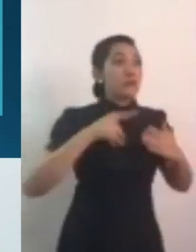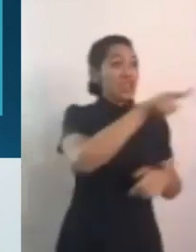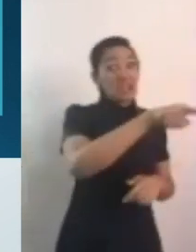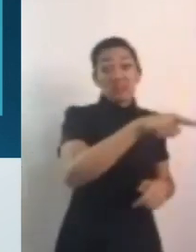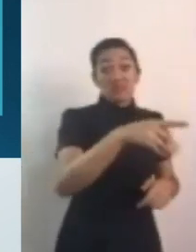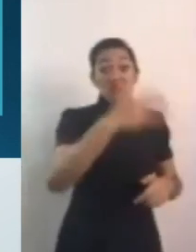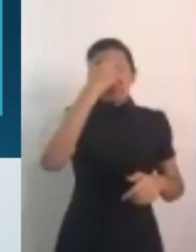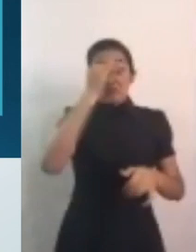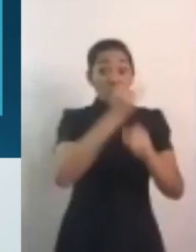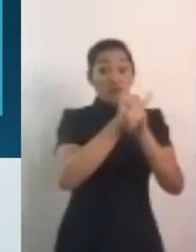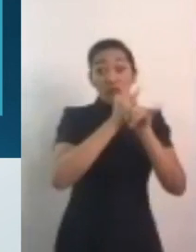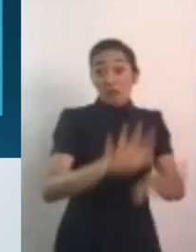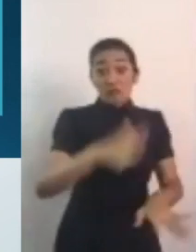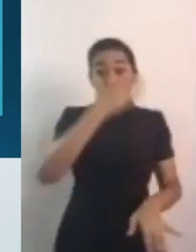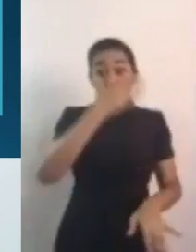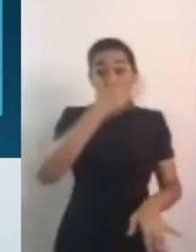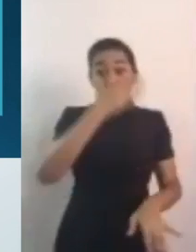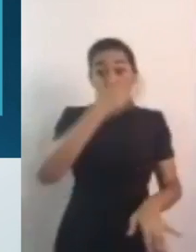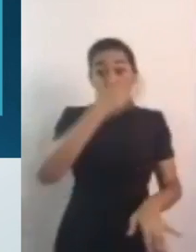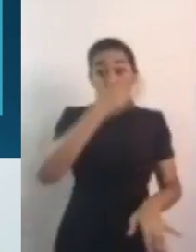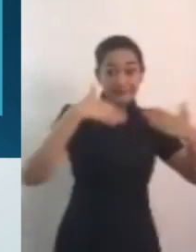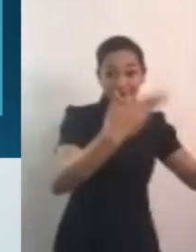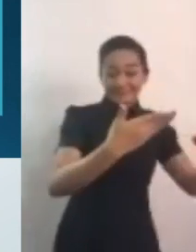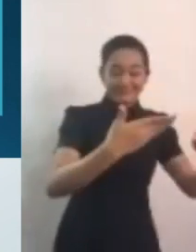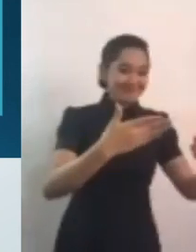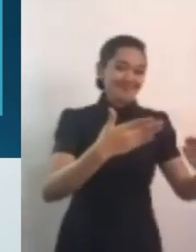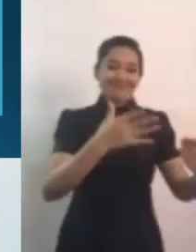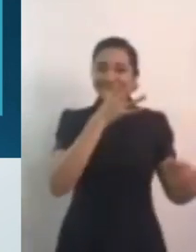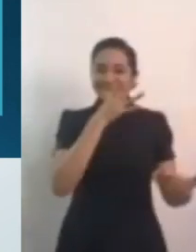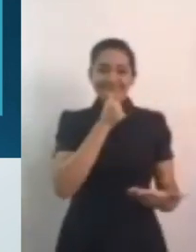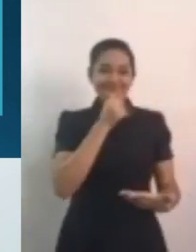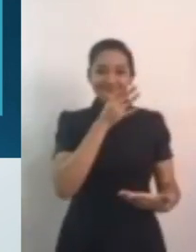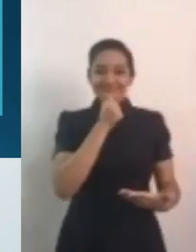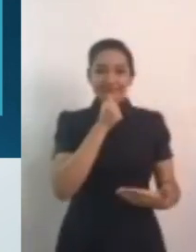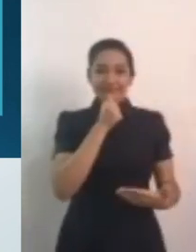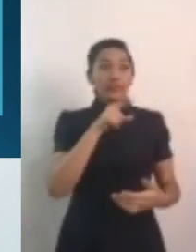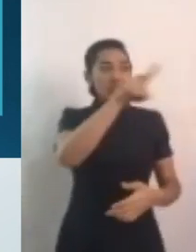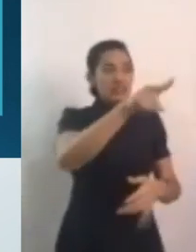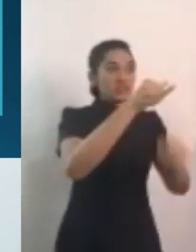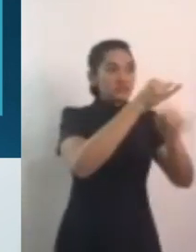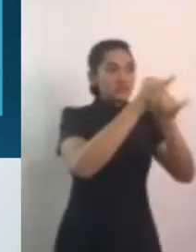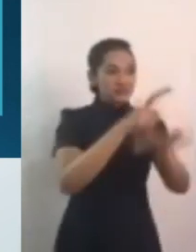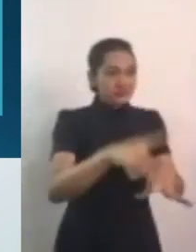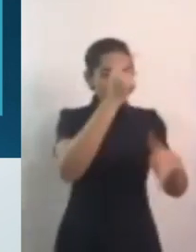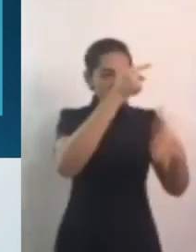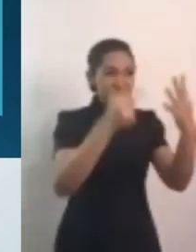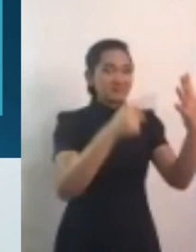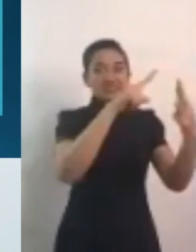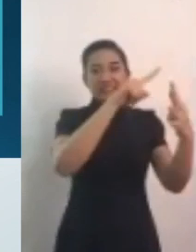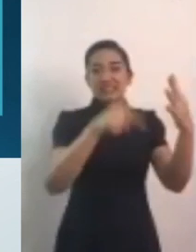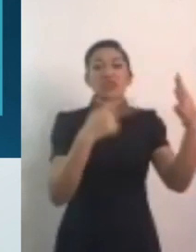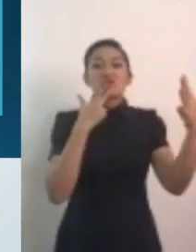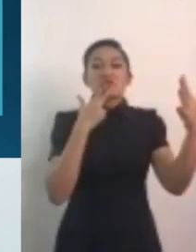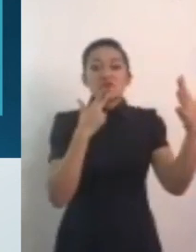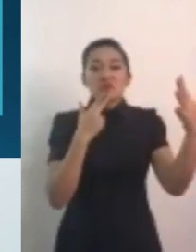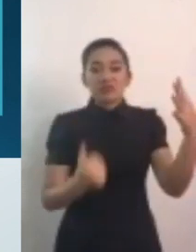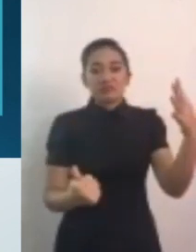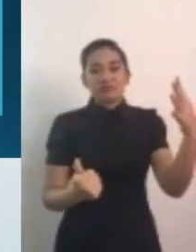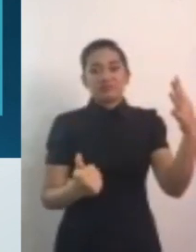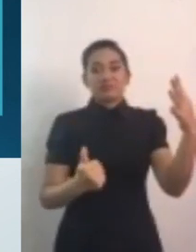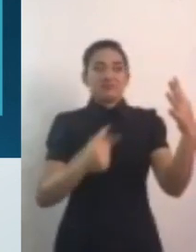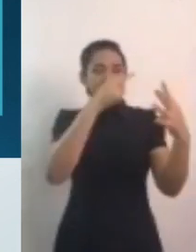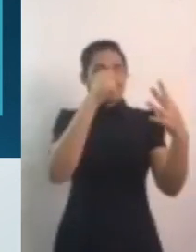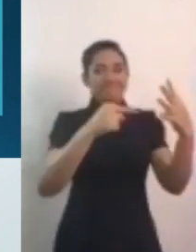que no sabe. ¿Por qué? Porque va a haber una gran cantidad de información inútil que va a complicar la parte